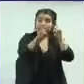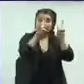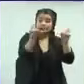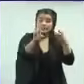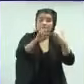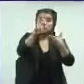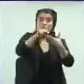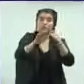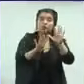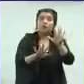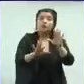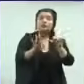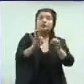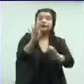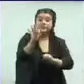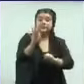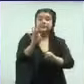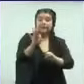programa 13